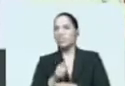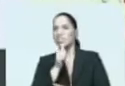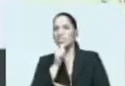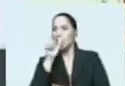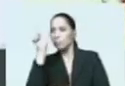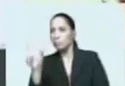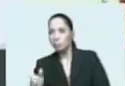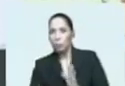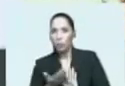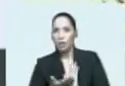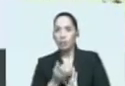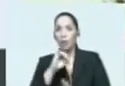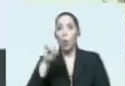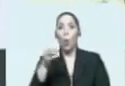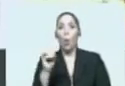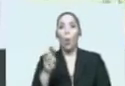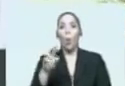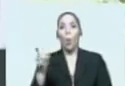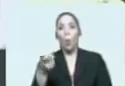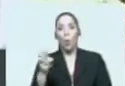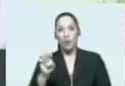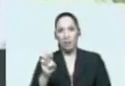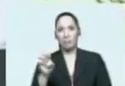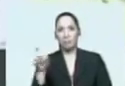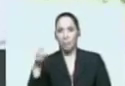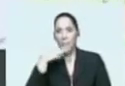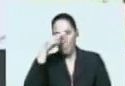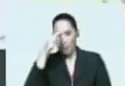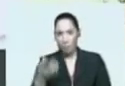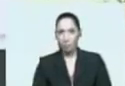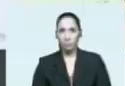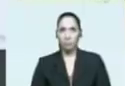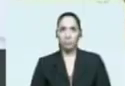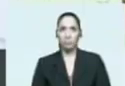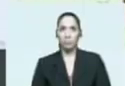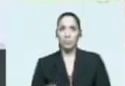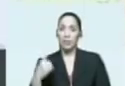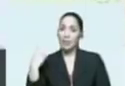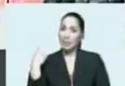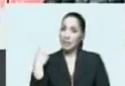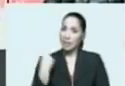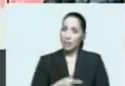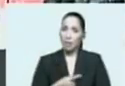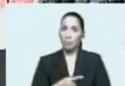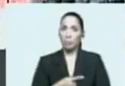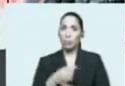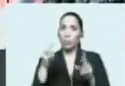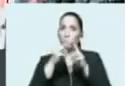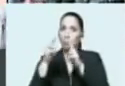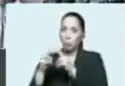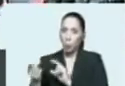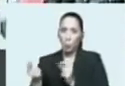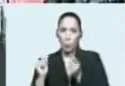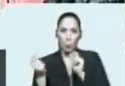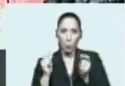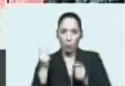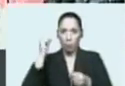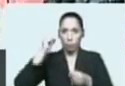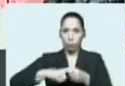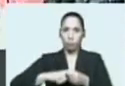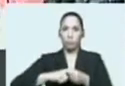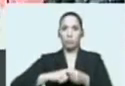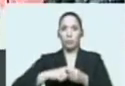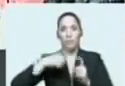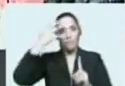rodríguez padre tenemos el reto de debatirlo explícitamente y debemos incorporarlo en la